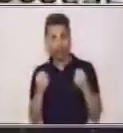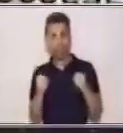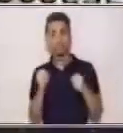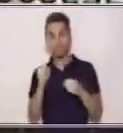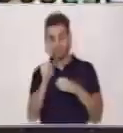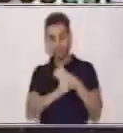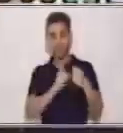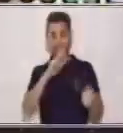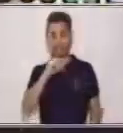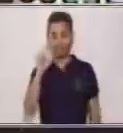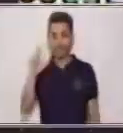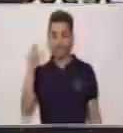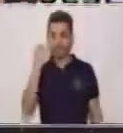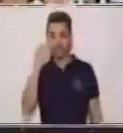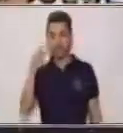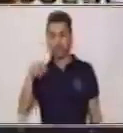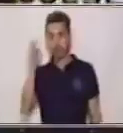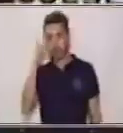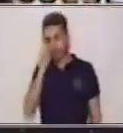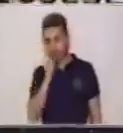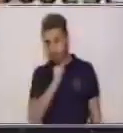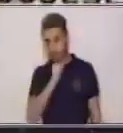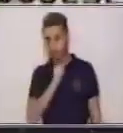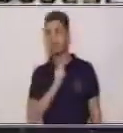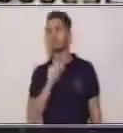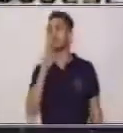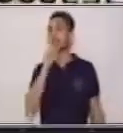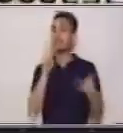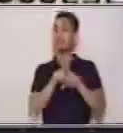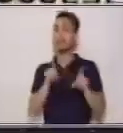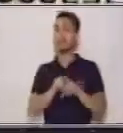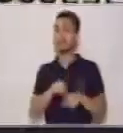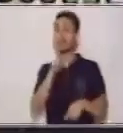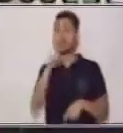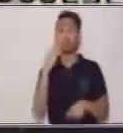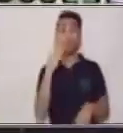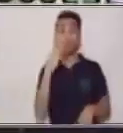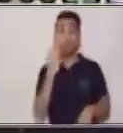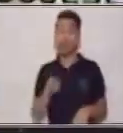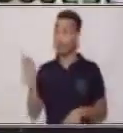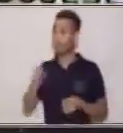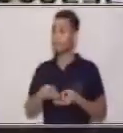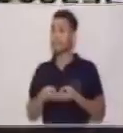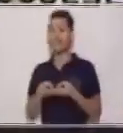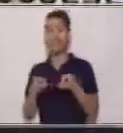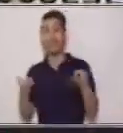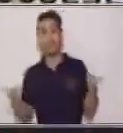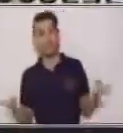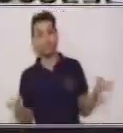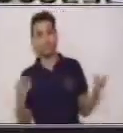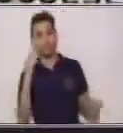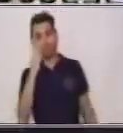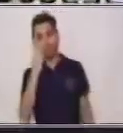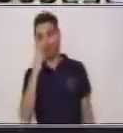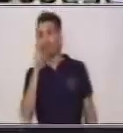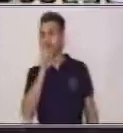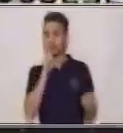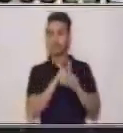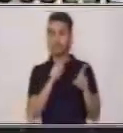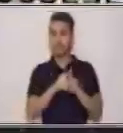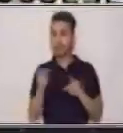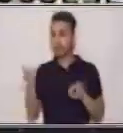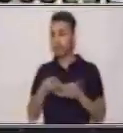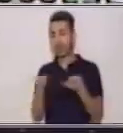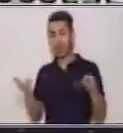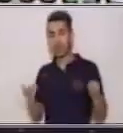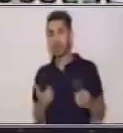fracción. También utilizas la fracción cuando tu mamá va al mercado o tus papás van al mercado y compran una rica